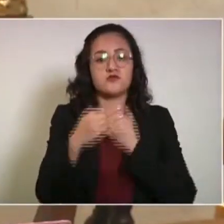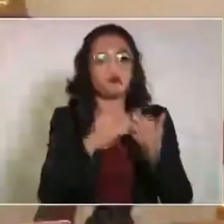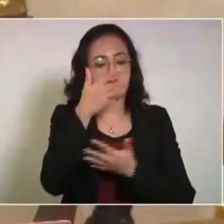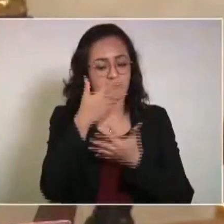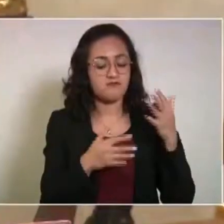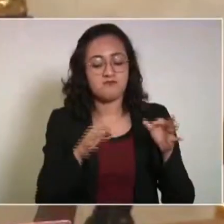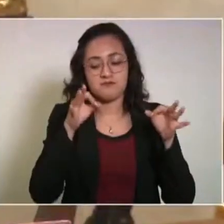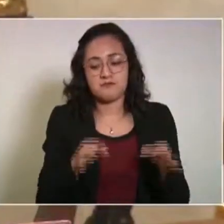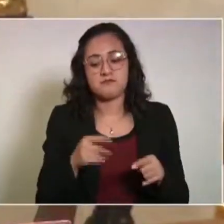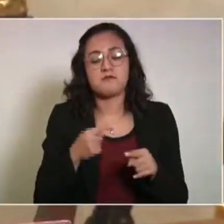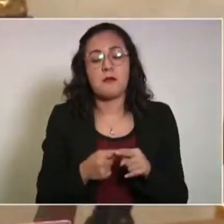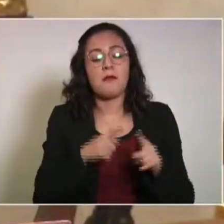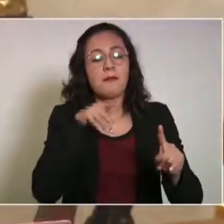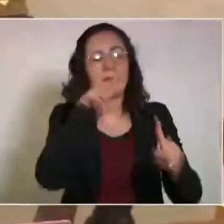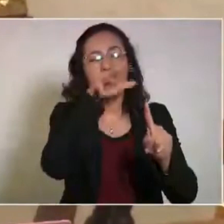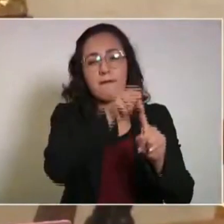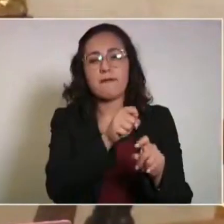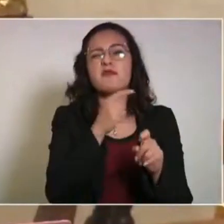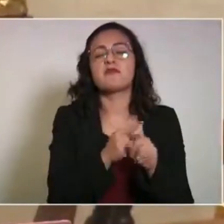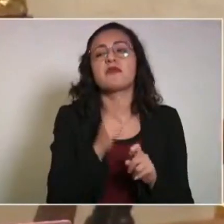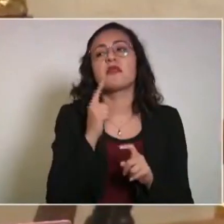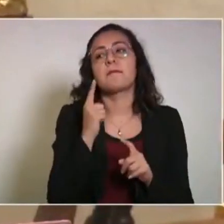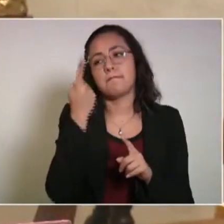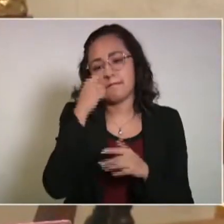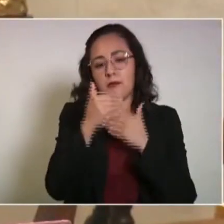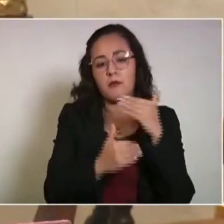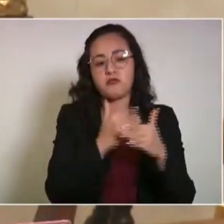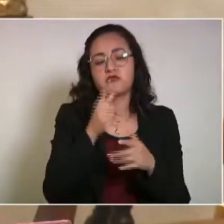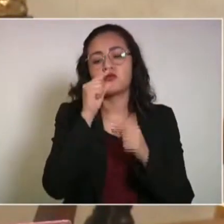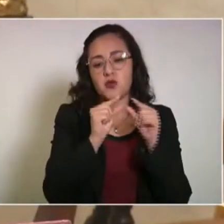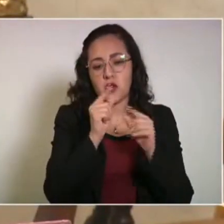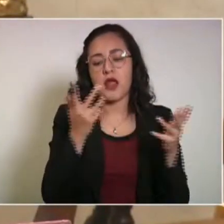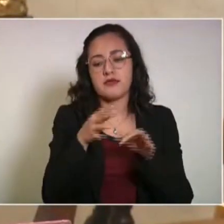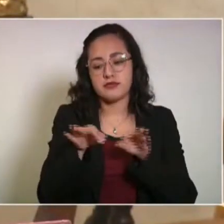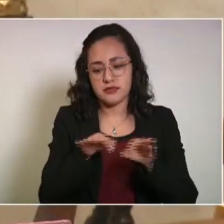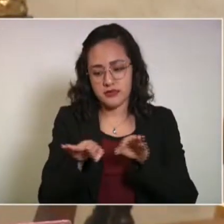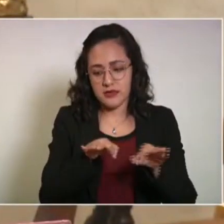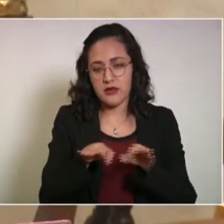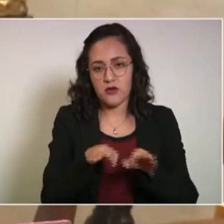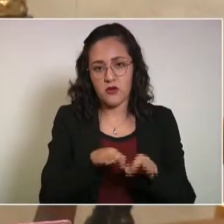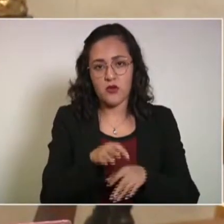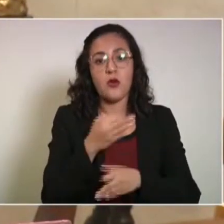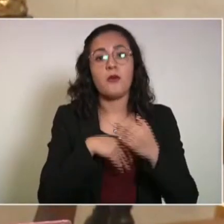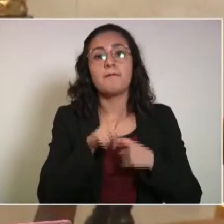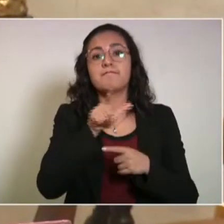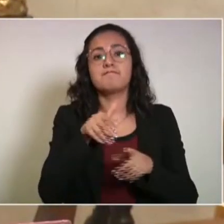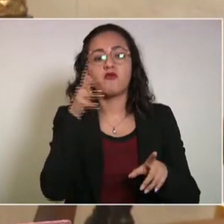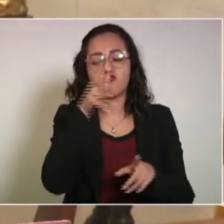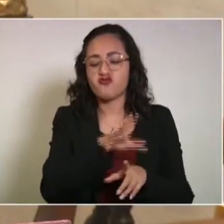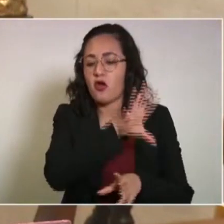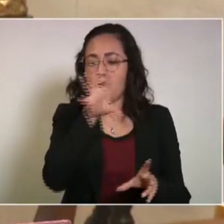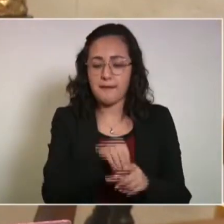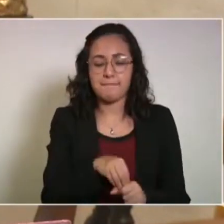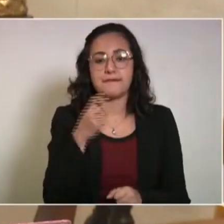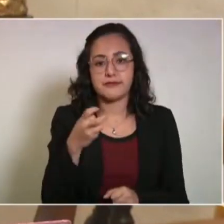proceso de metas, de plazos, para poder alcanzar todos los objetivos de